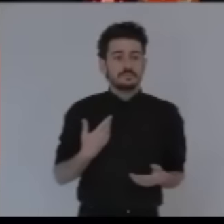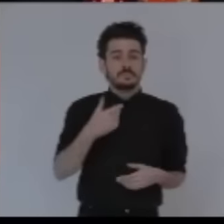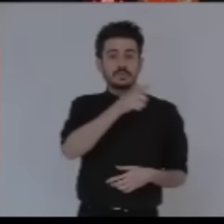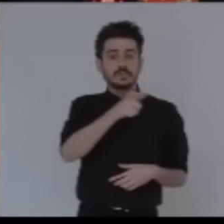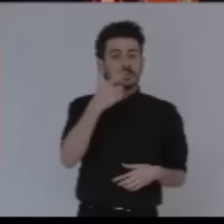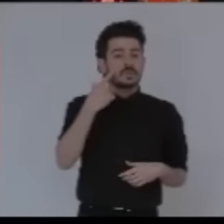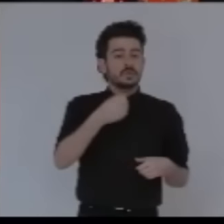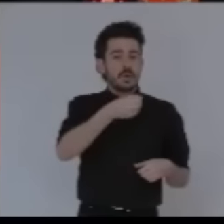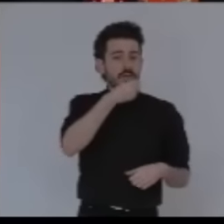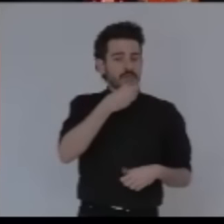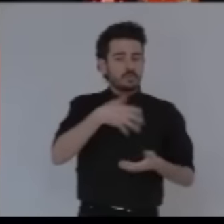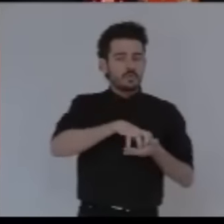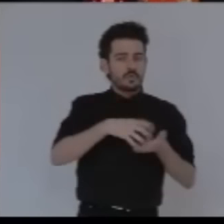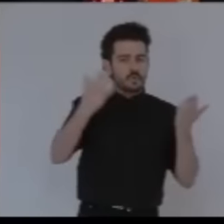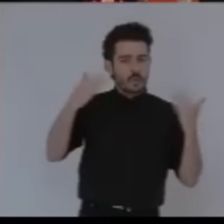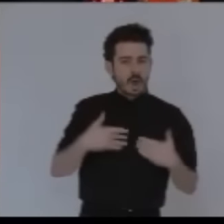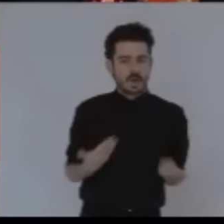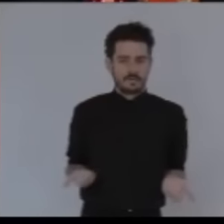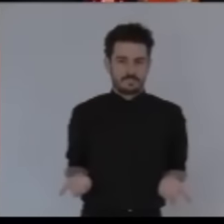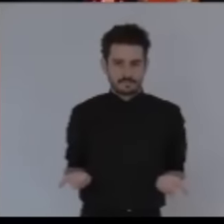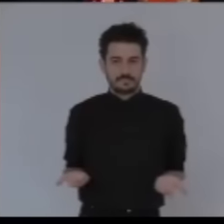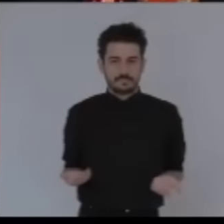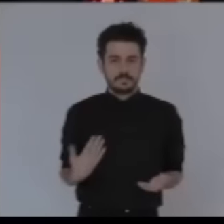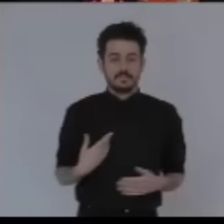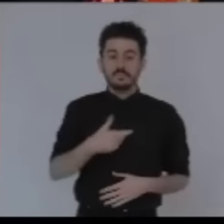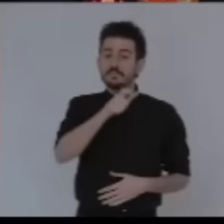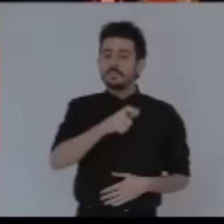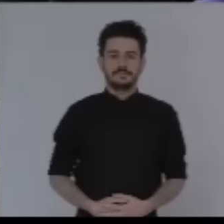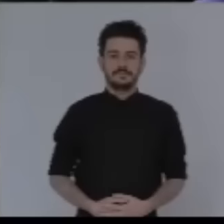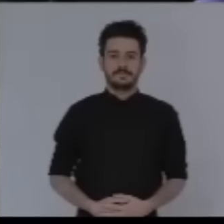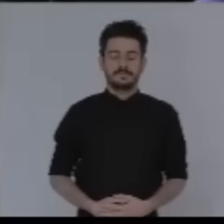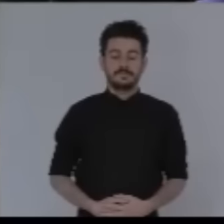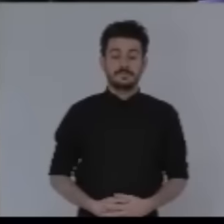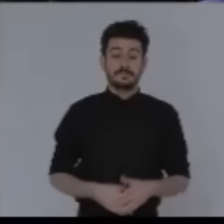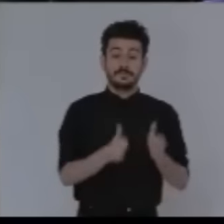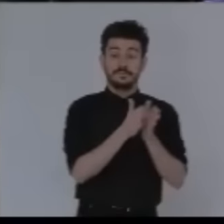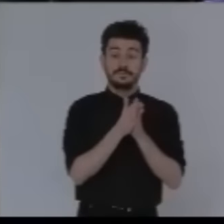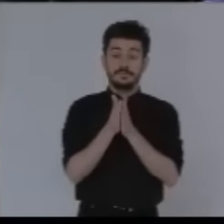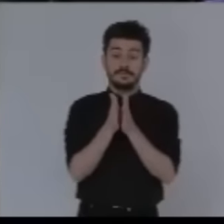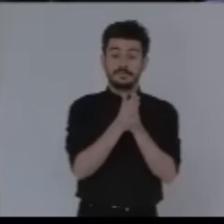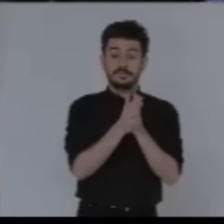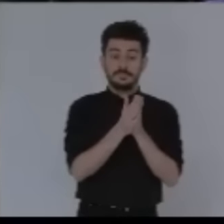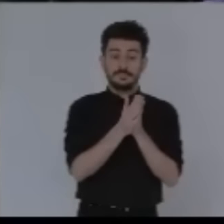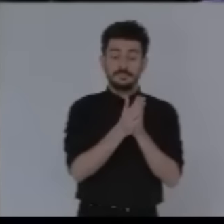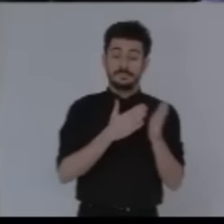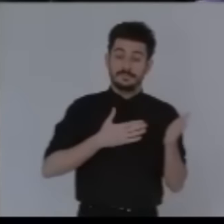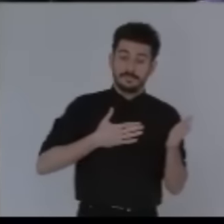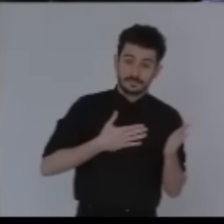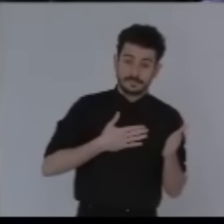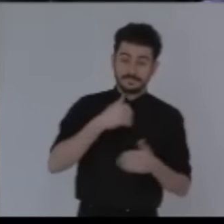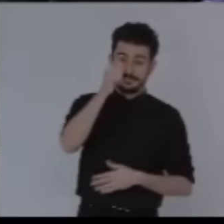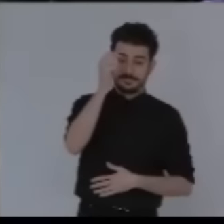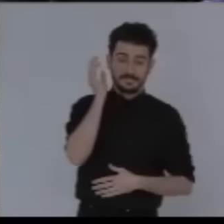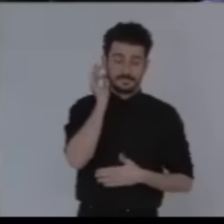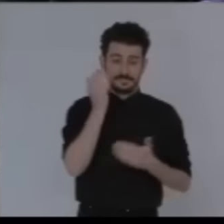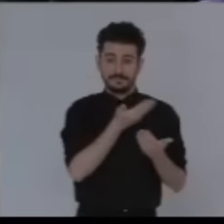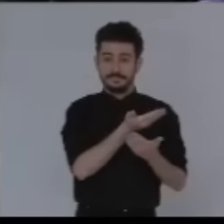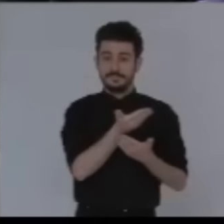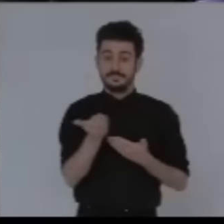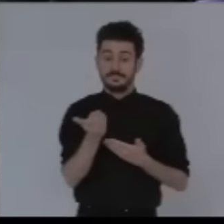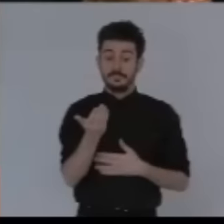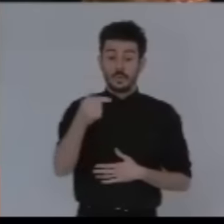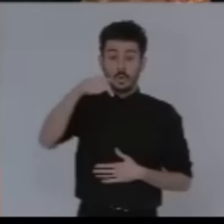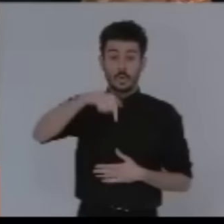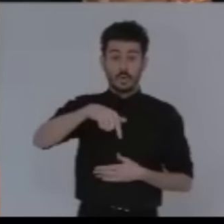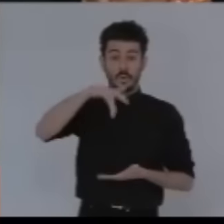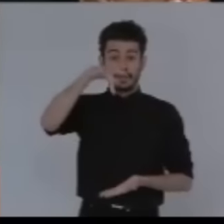No hay duda. Presidente, estamos contigo. Compañera y compañero, en el día de